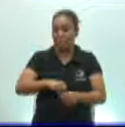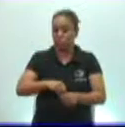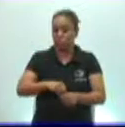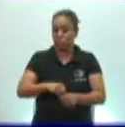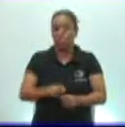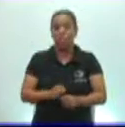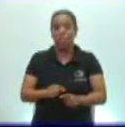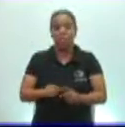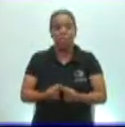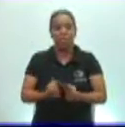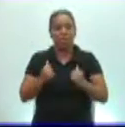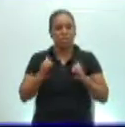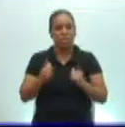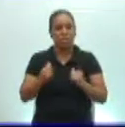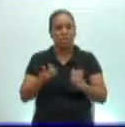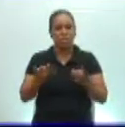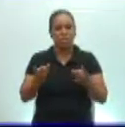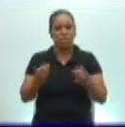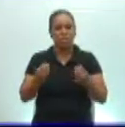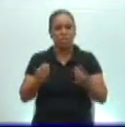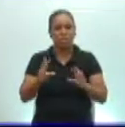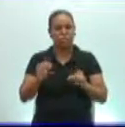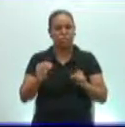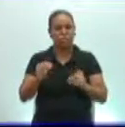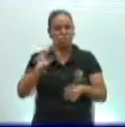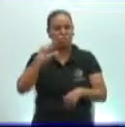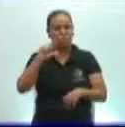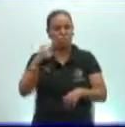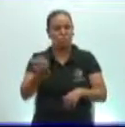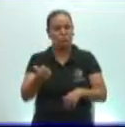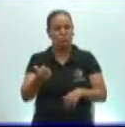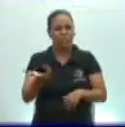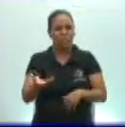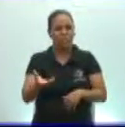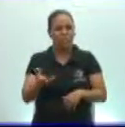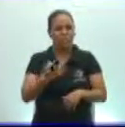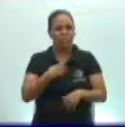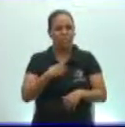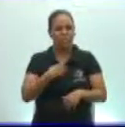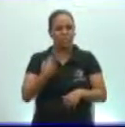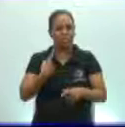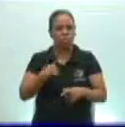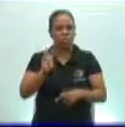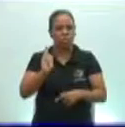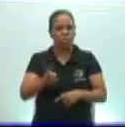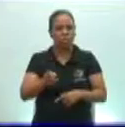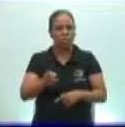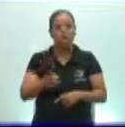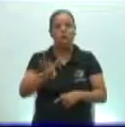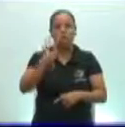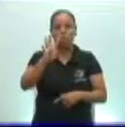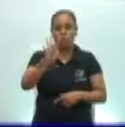la información cuantitativa nos dice que tenemos 4 átomos de este elemento químico.